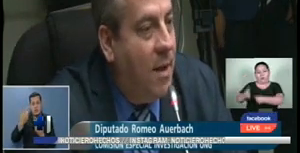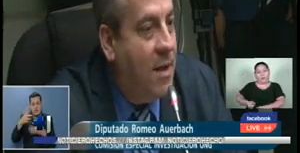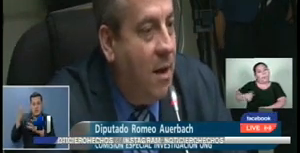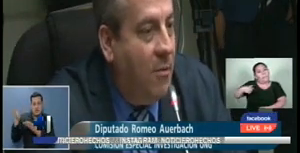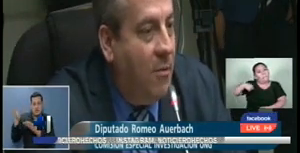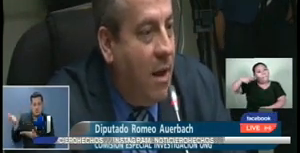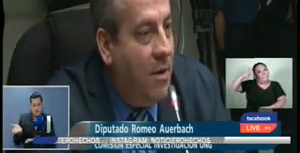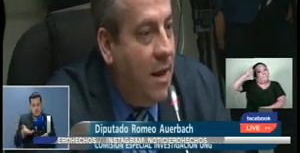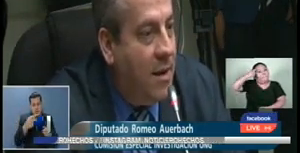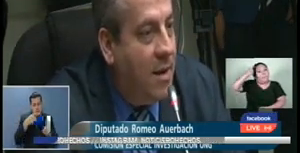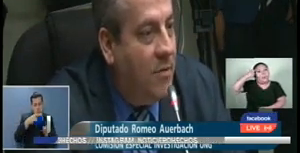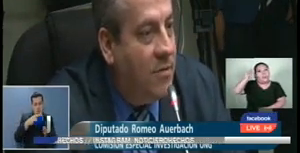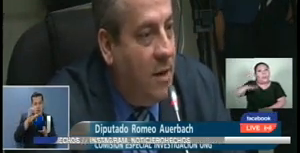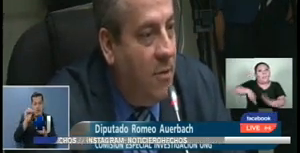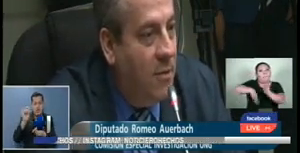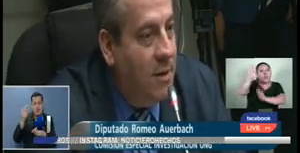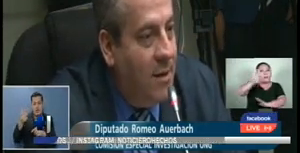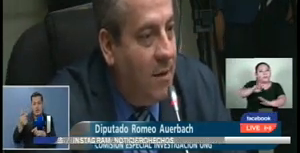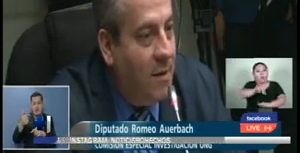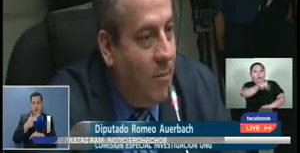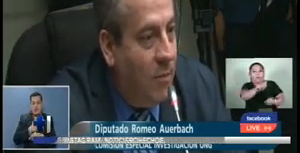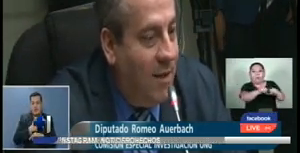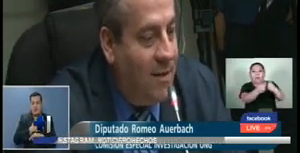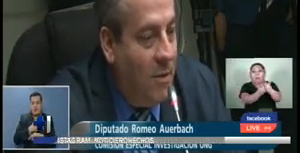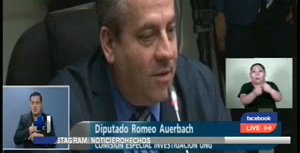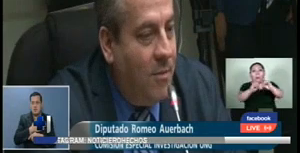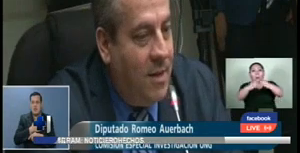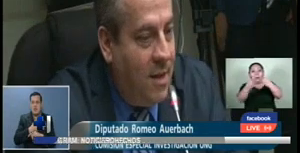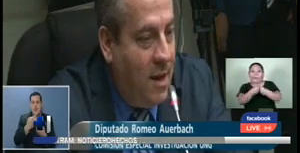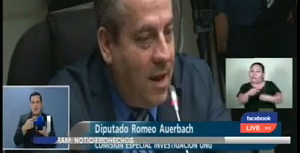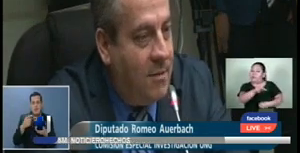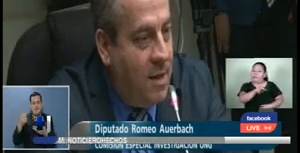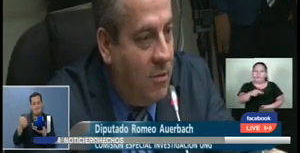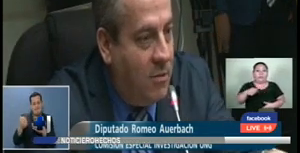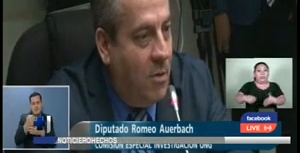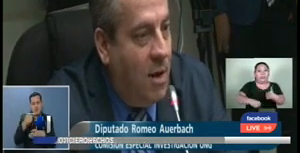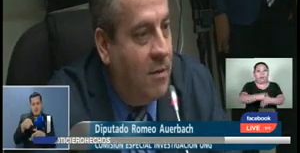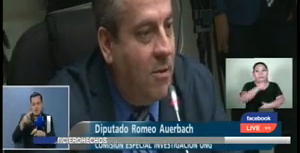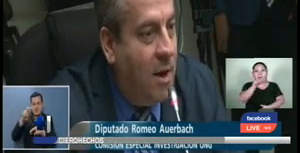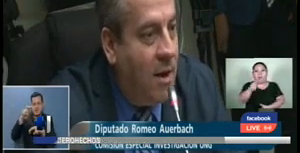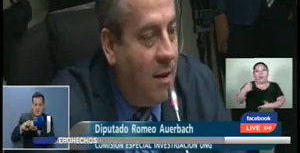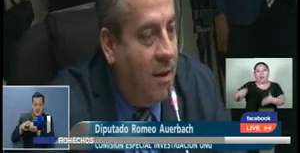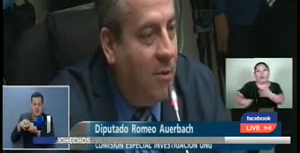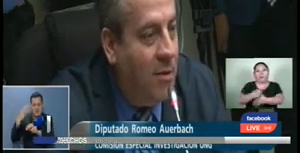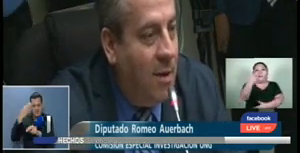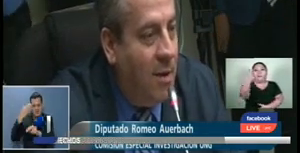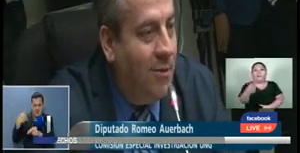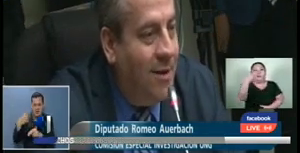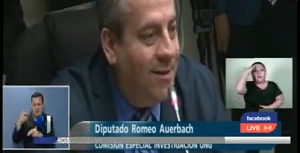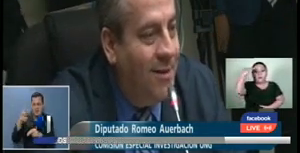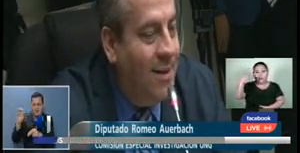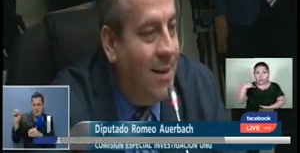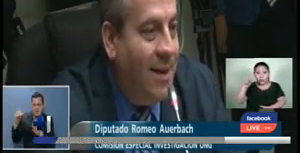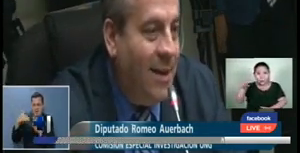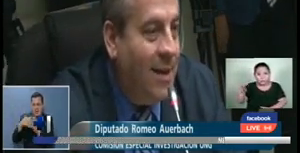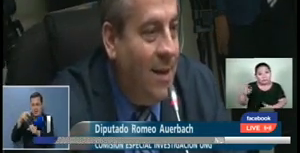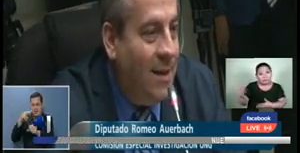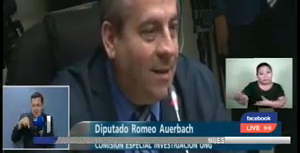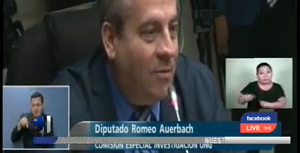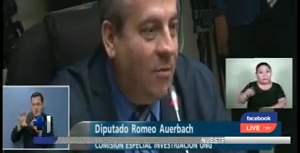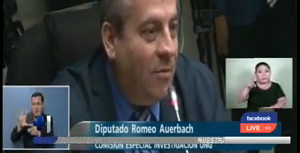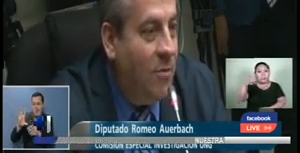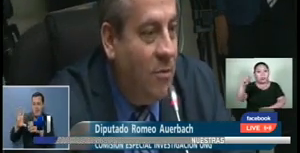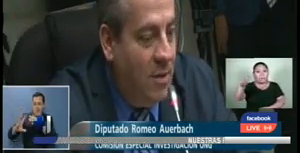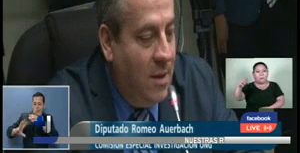recibido más, y algunas ONGs que hemos tenido, lastimosamente ahí en esas sillas estuvo la señora que le quitó 100 mil dólares